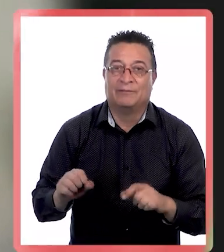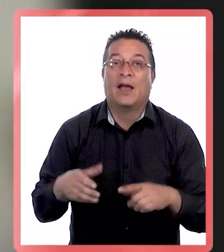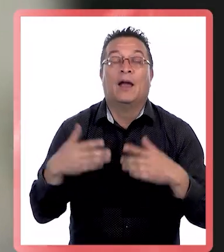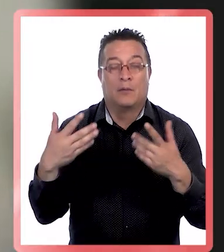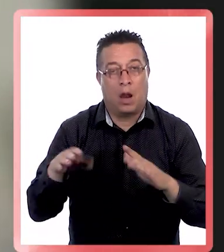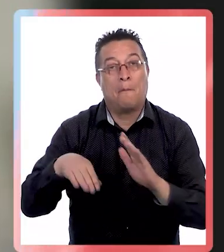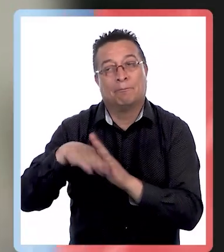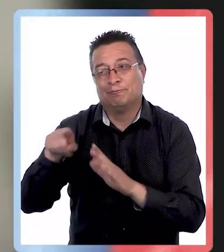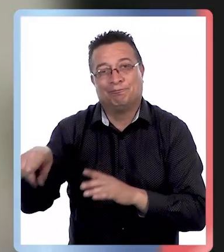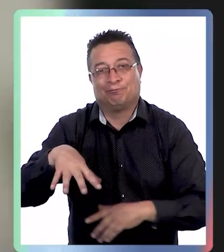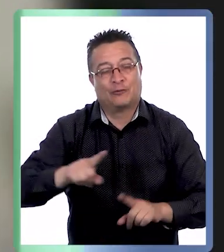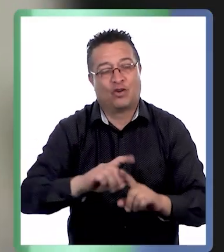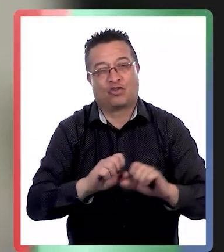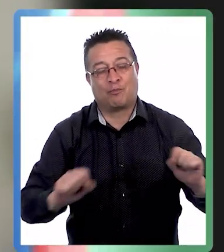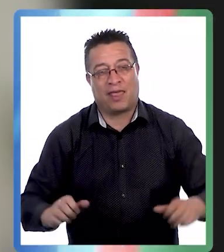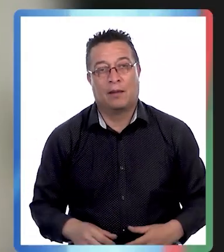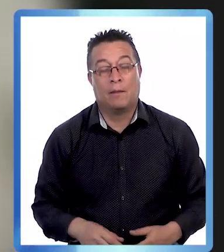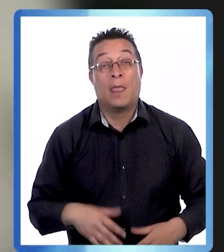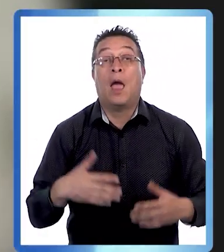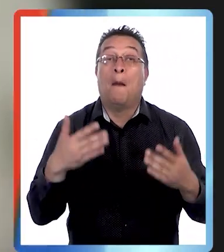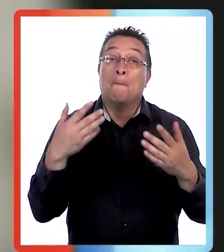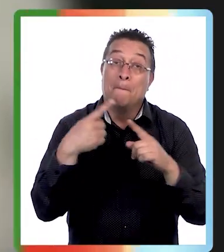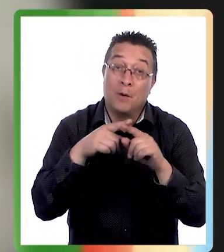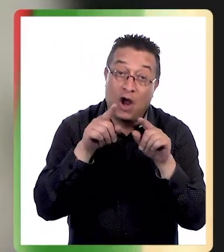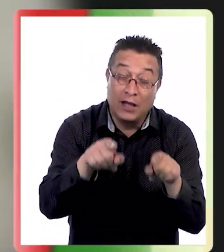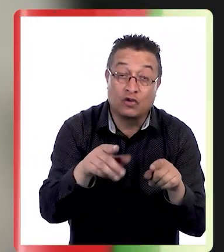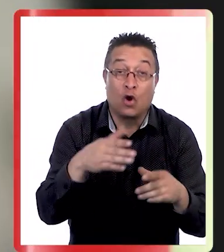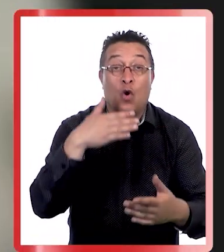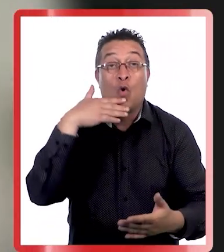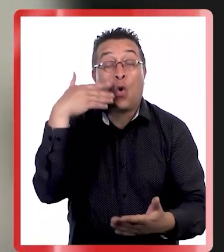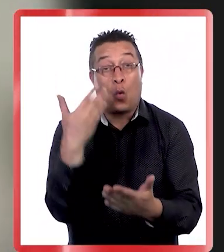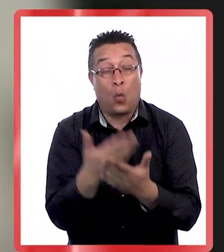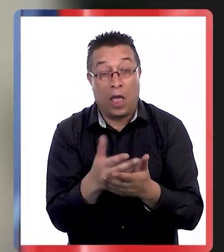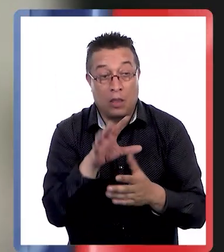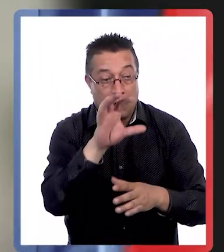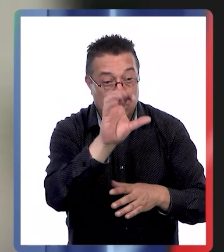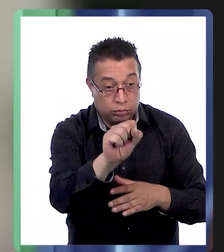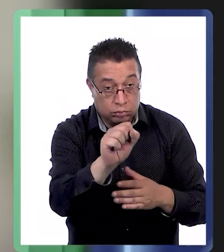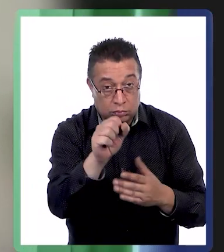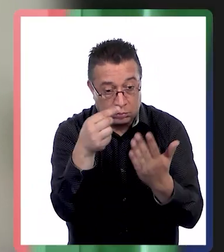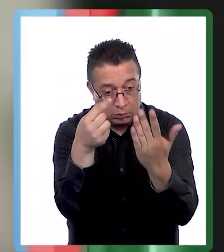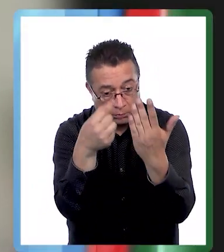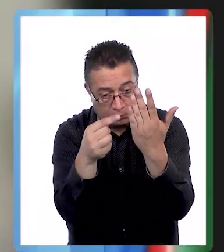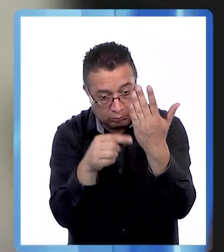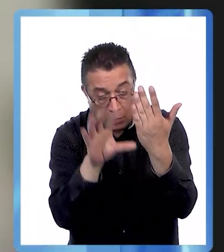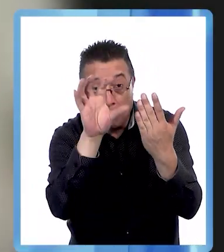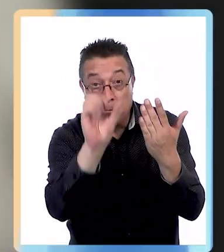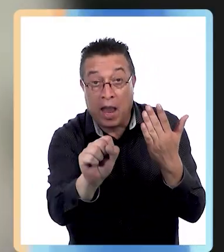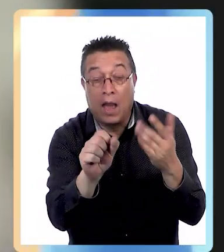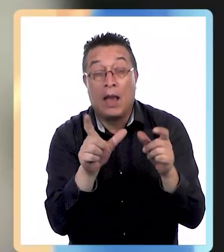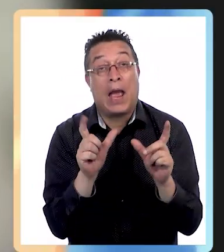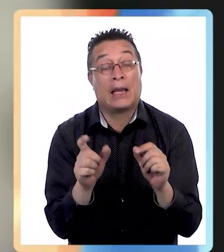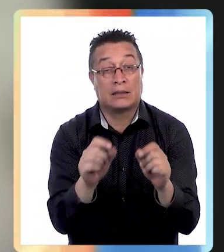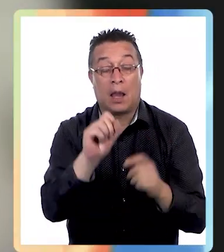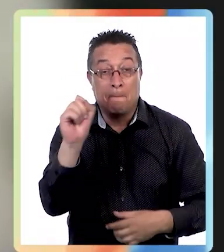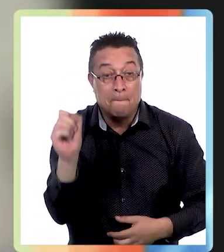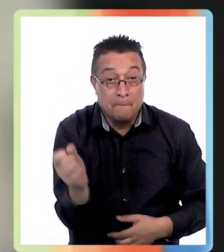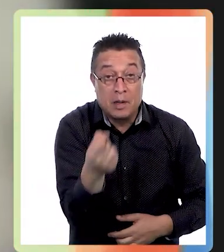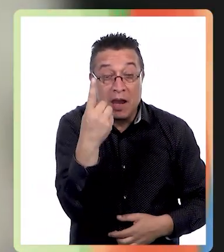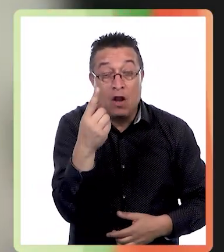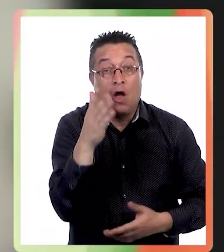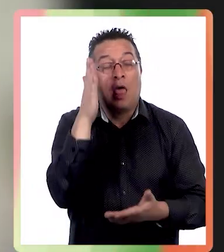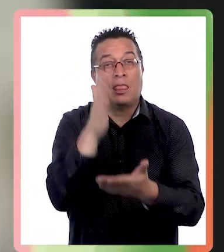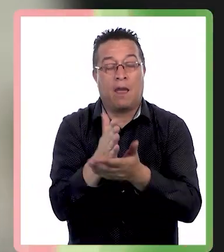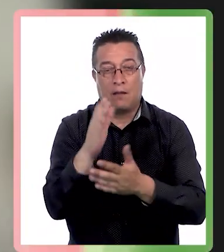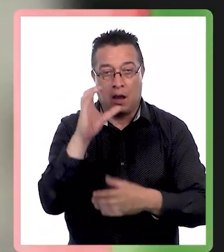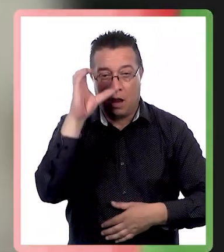parte no. Y por lo tanto, cuando enfocamos el diagnóstico de un cáncer, nuestro primer concepto es buscar en